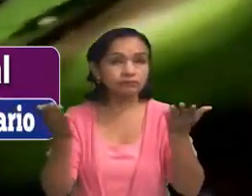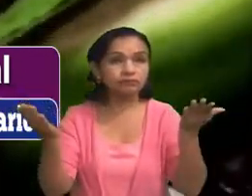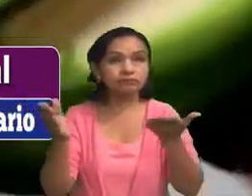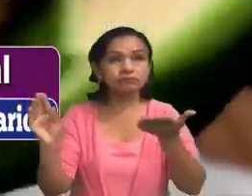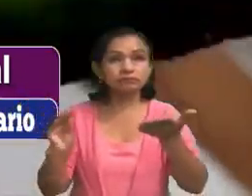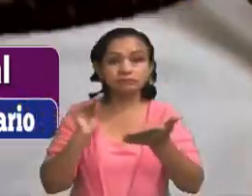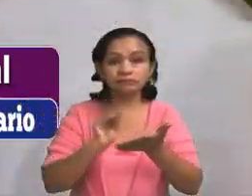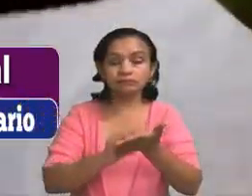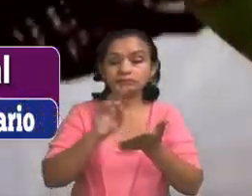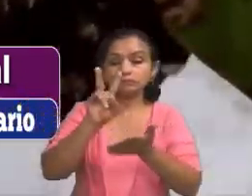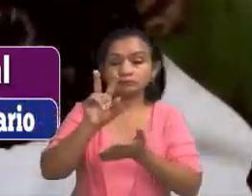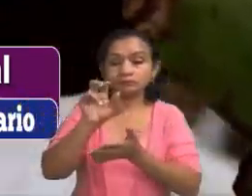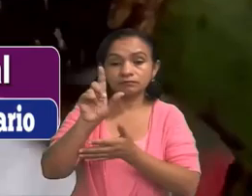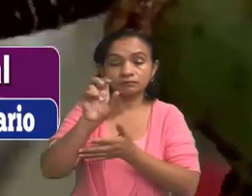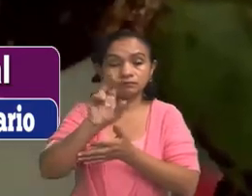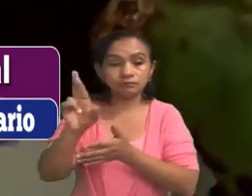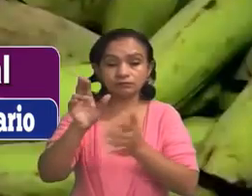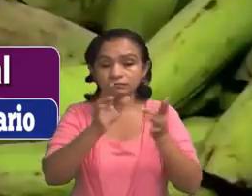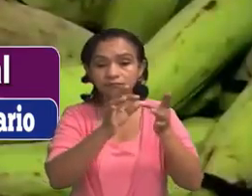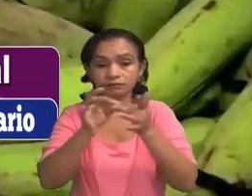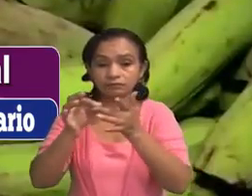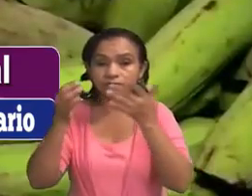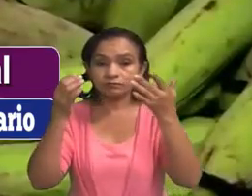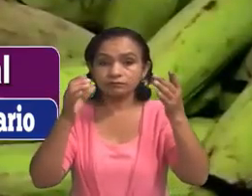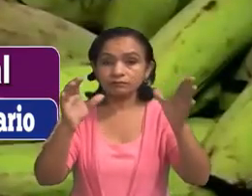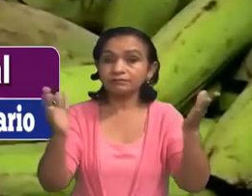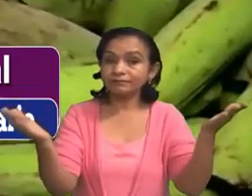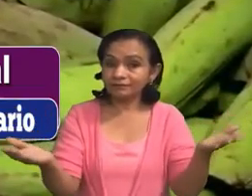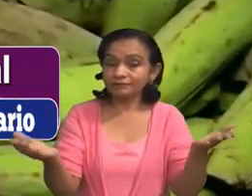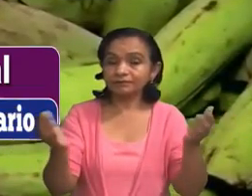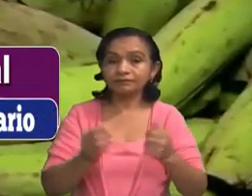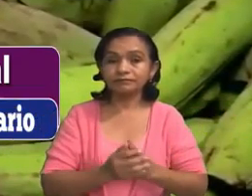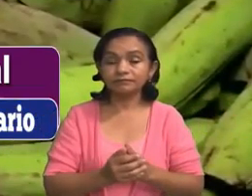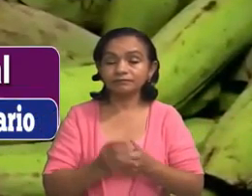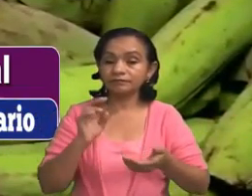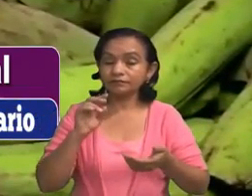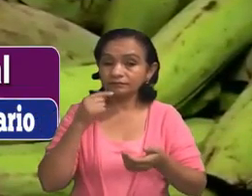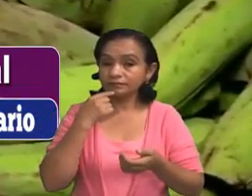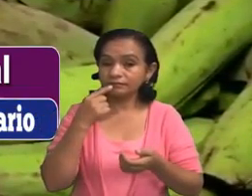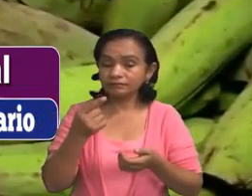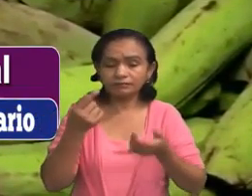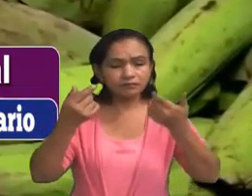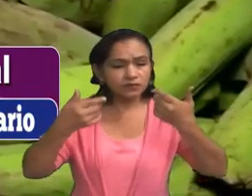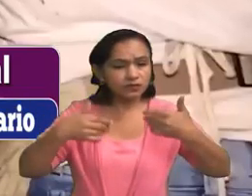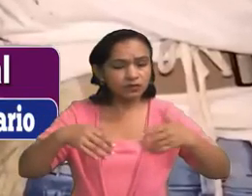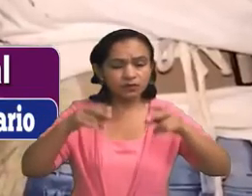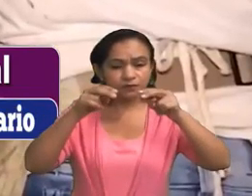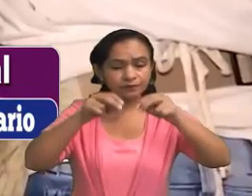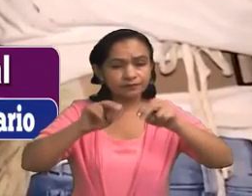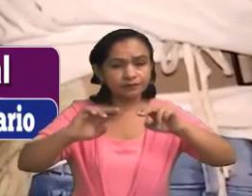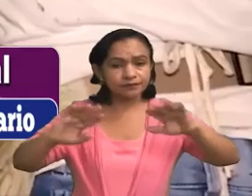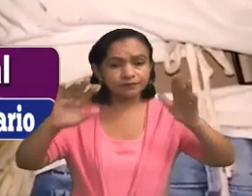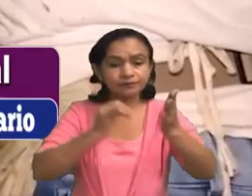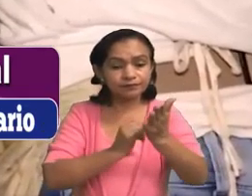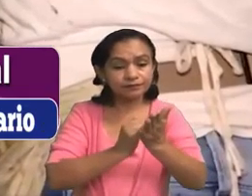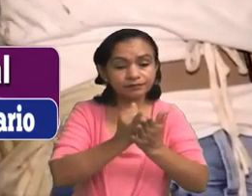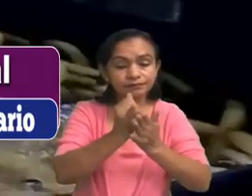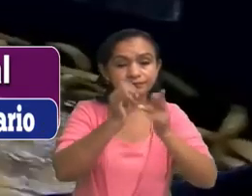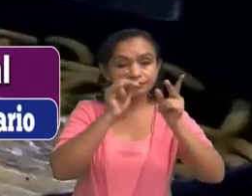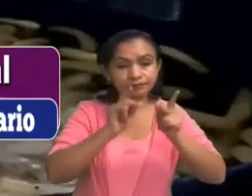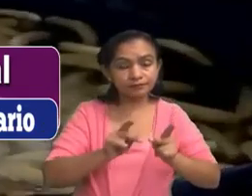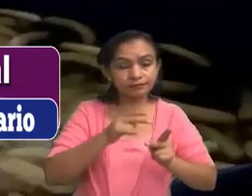agregando valor a sus producciones primarias. Sí. Entonces ahí, de forma natural, en el ejercicio de la investigación, en